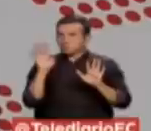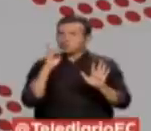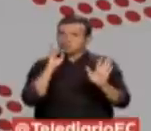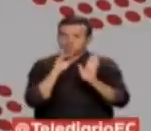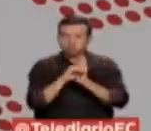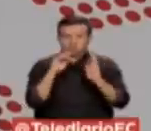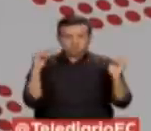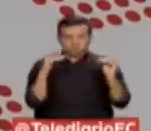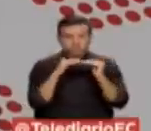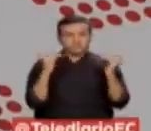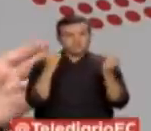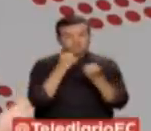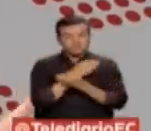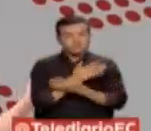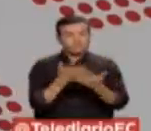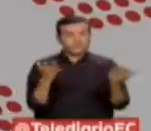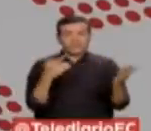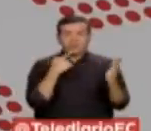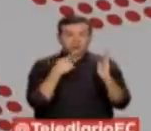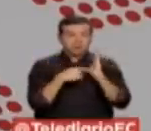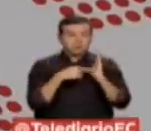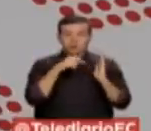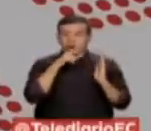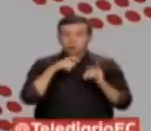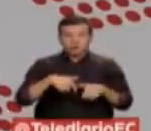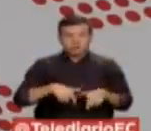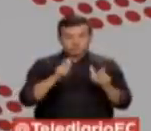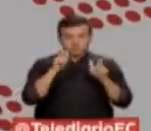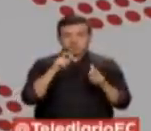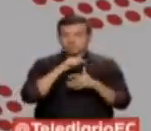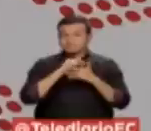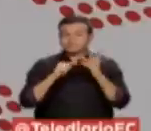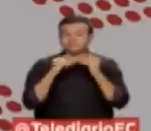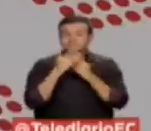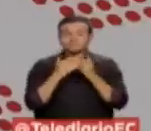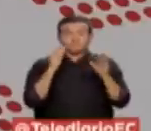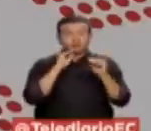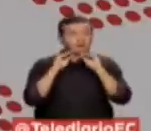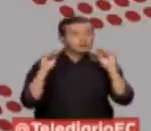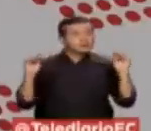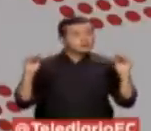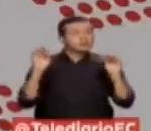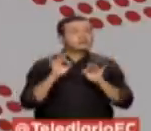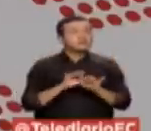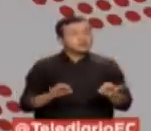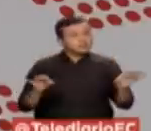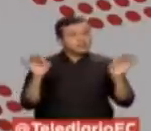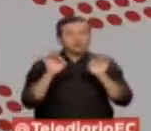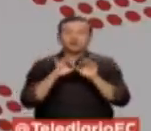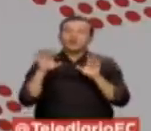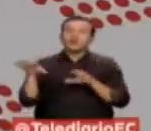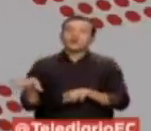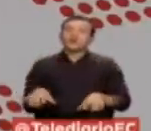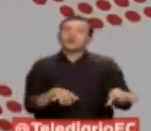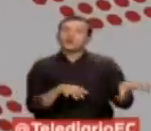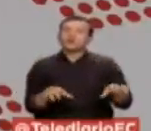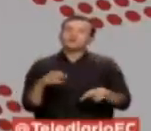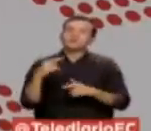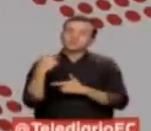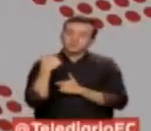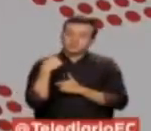supuesto yo hago énfasis tanto en el ejemplo del fado de carnaval como en otras cosas de la necesaria coordinación de la necesaria